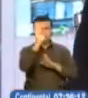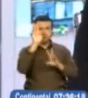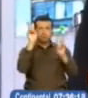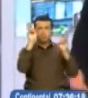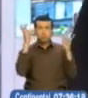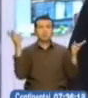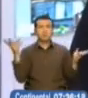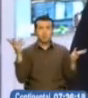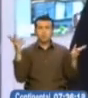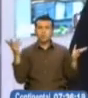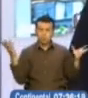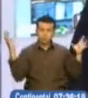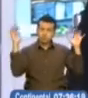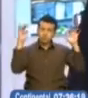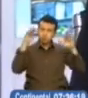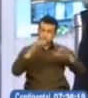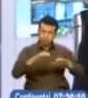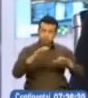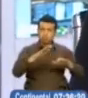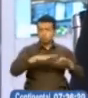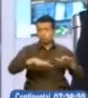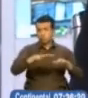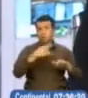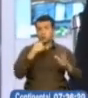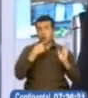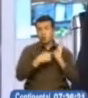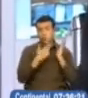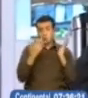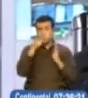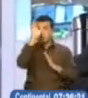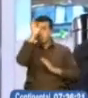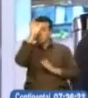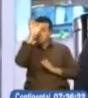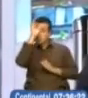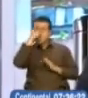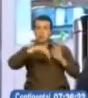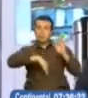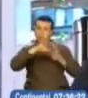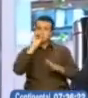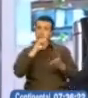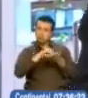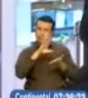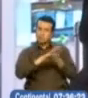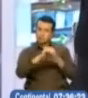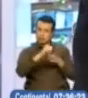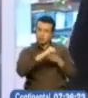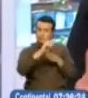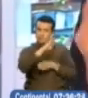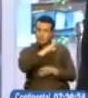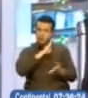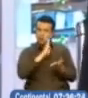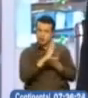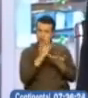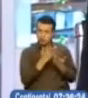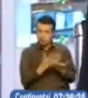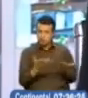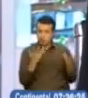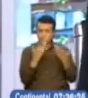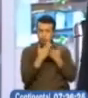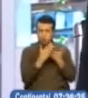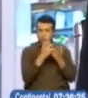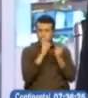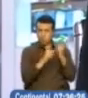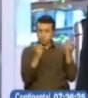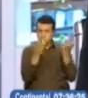en convertirse en un espacio en el que, por ejemplo, las políticas culturales se hagan efectivas en los barrios, etcétera, y permitan integrar a la